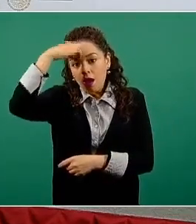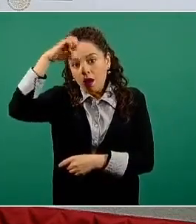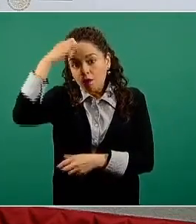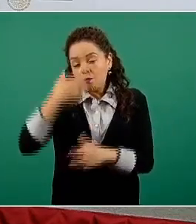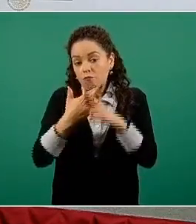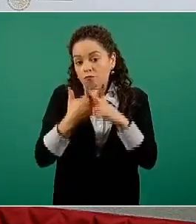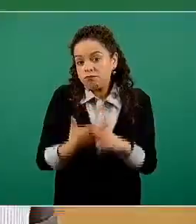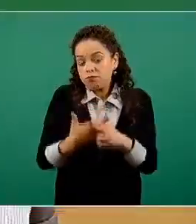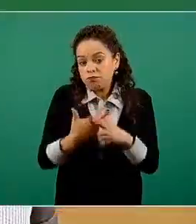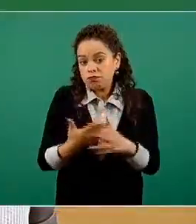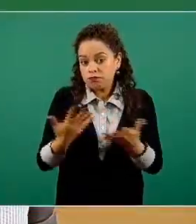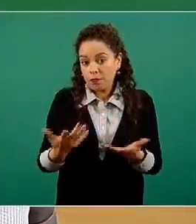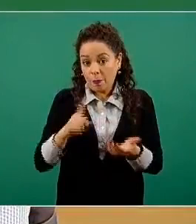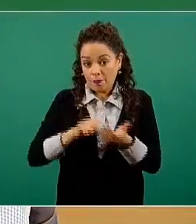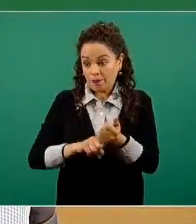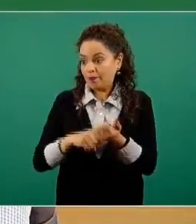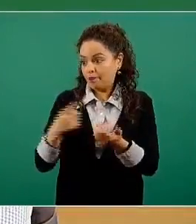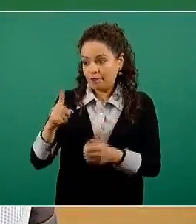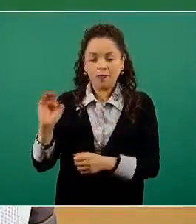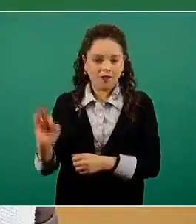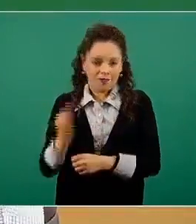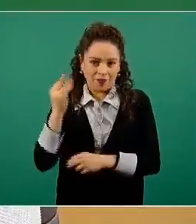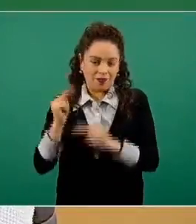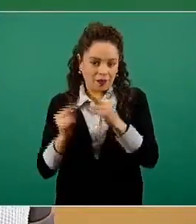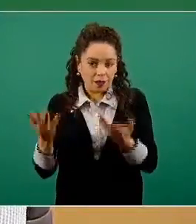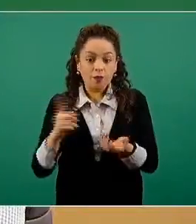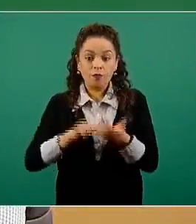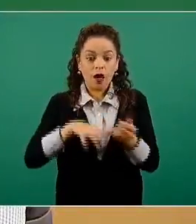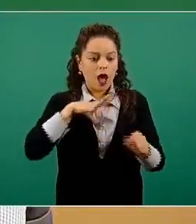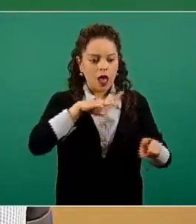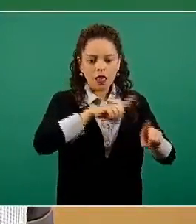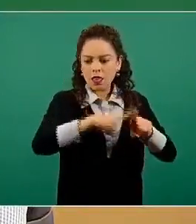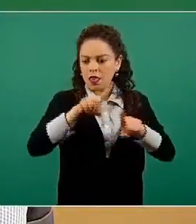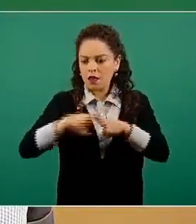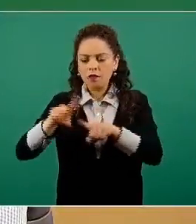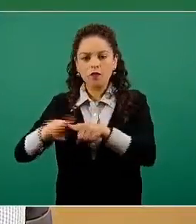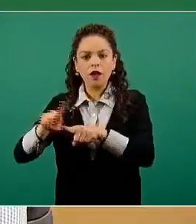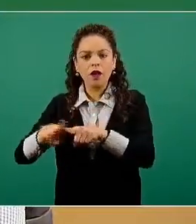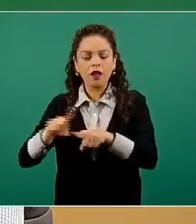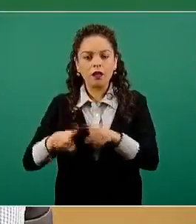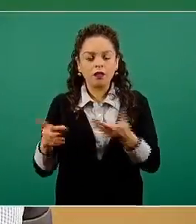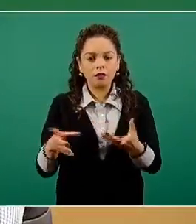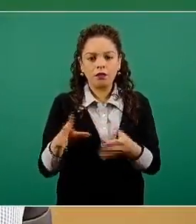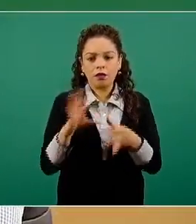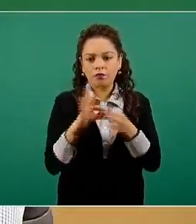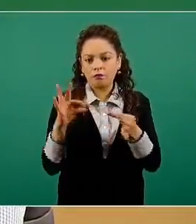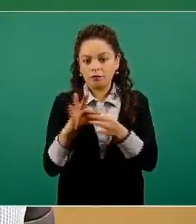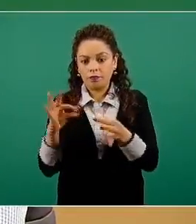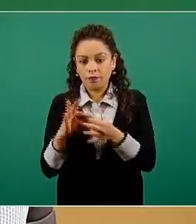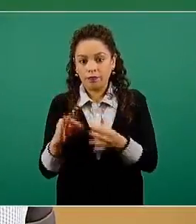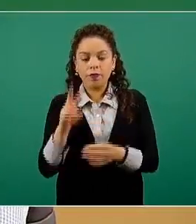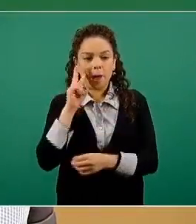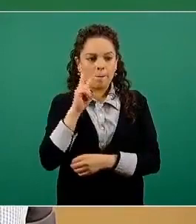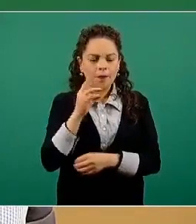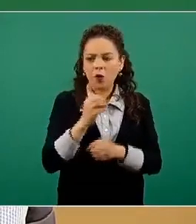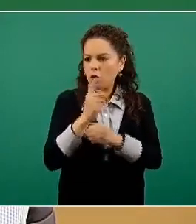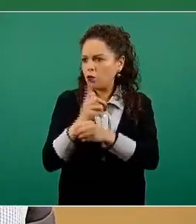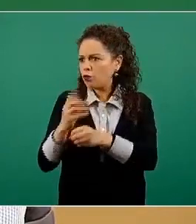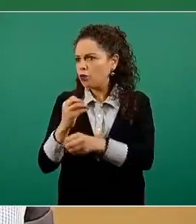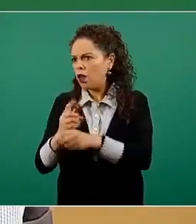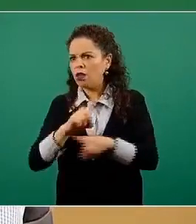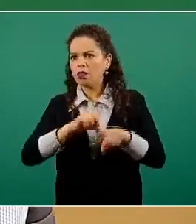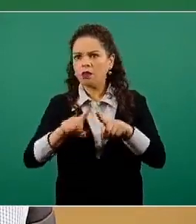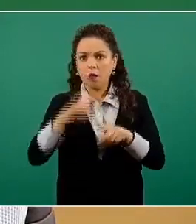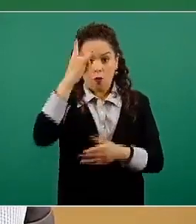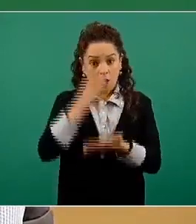han llevado un seguimiento muy puntual de estas diferentes opciones, no solamente de lo que se ha hecho en México, sino también de lo que a